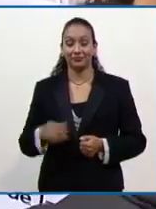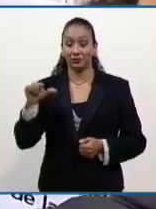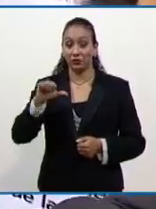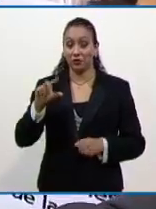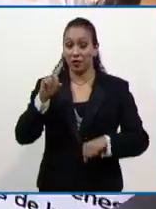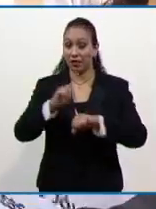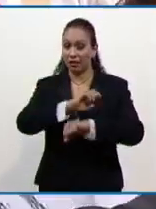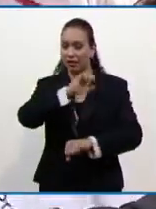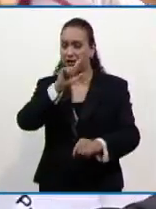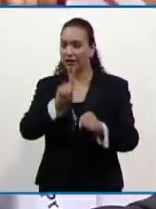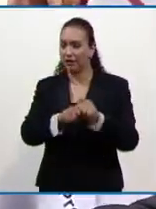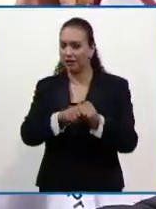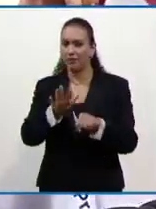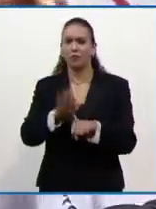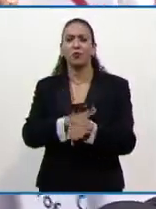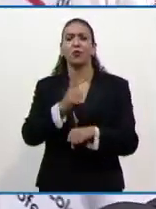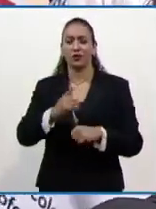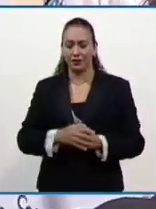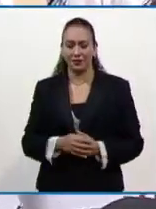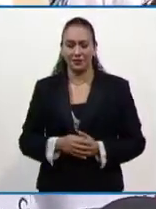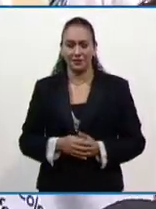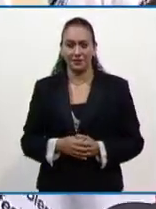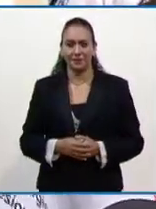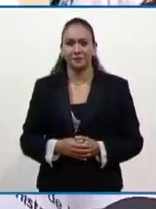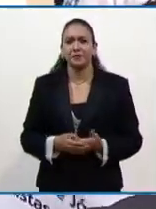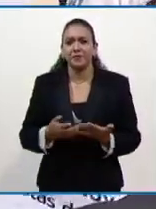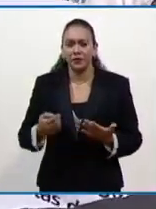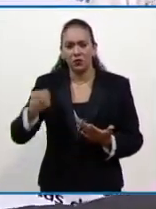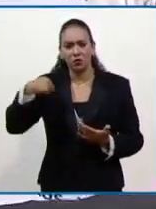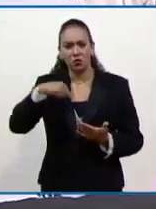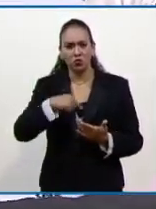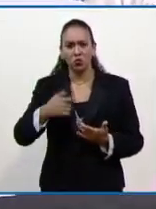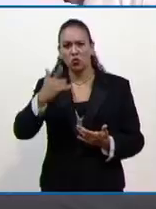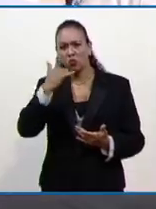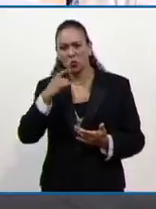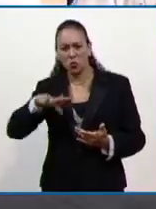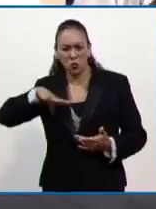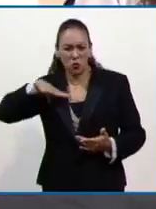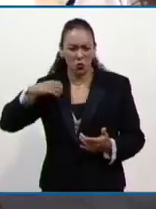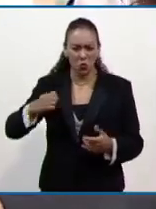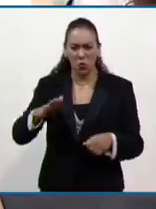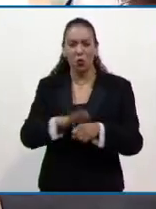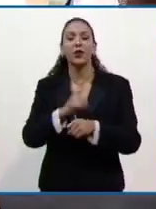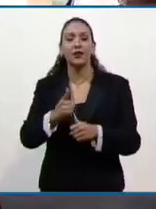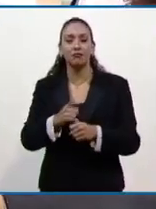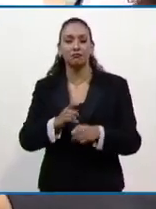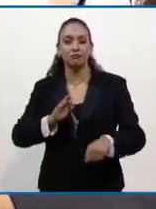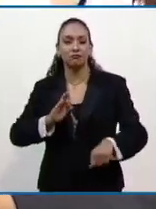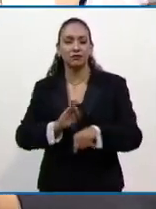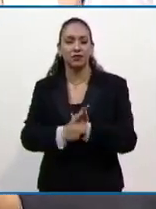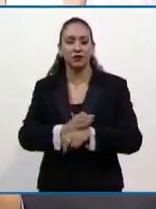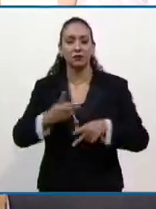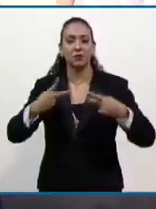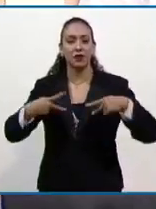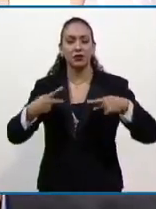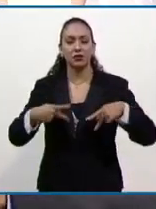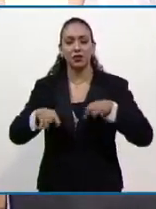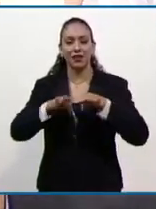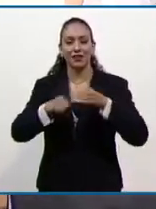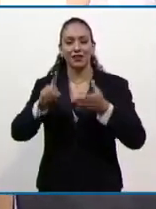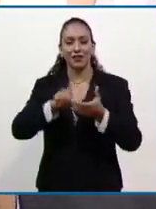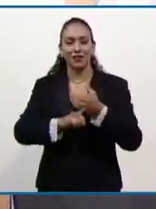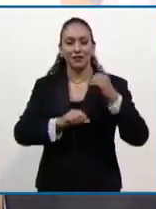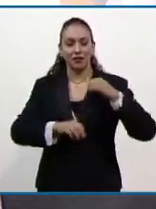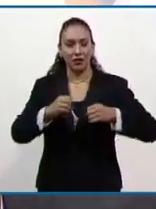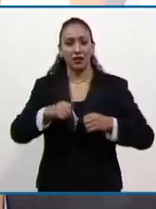para decir que es el acceso a la justicia el anhelo más importante de las personas